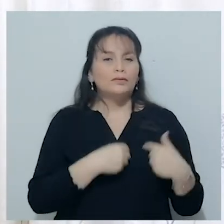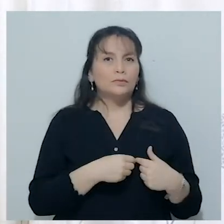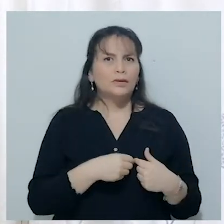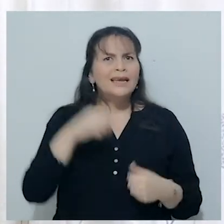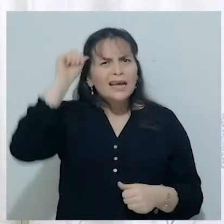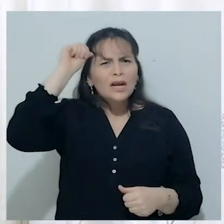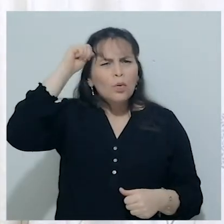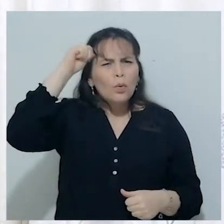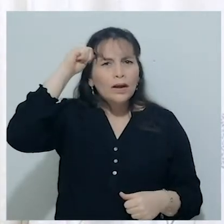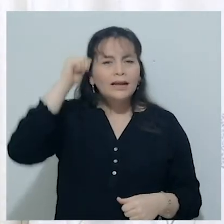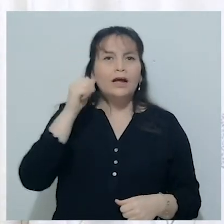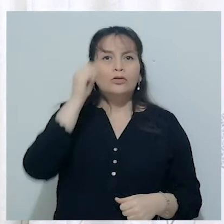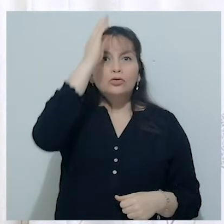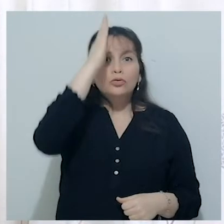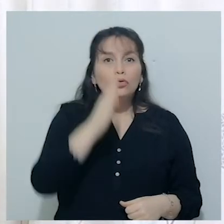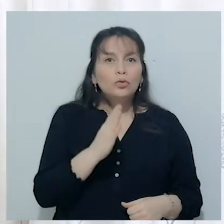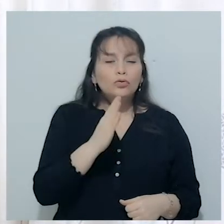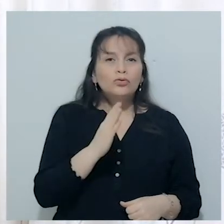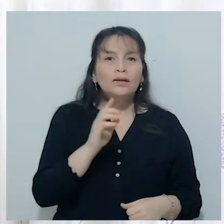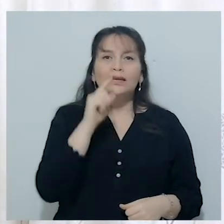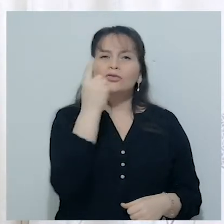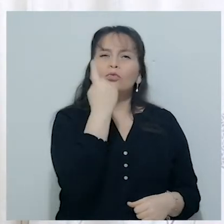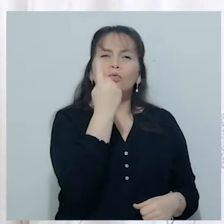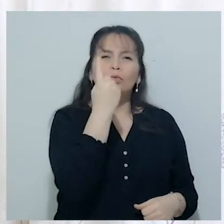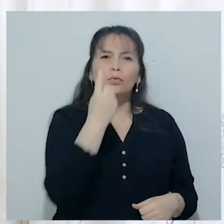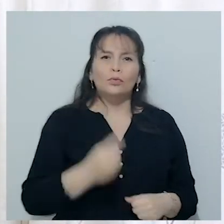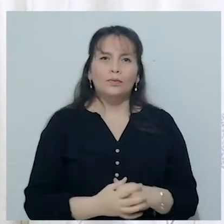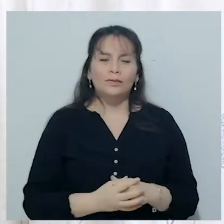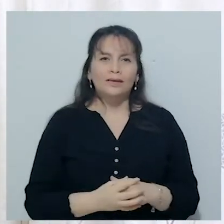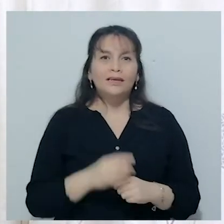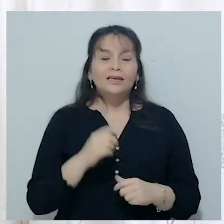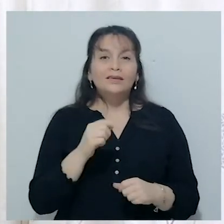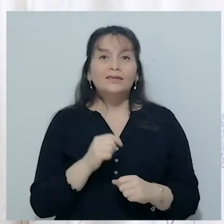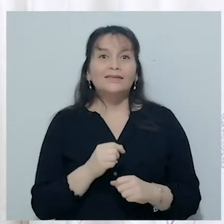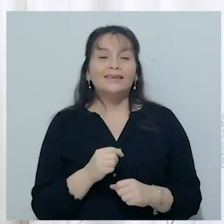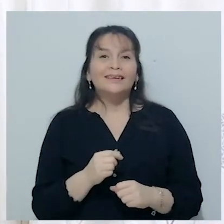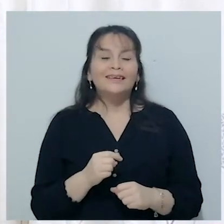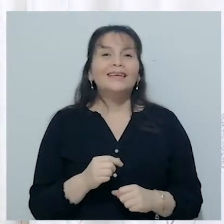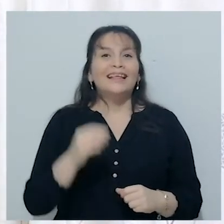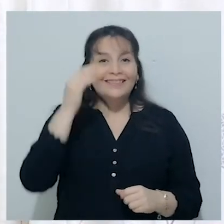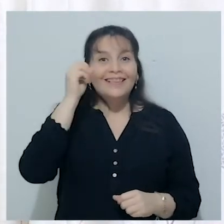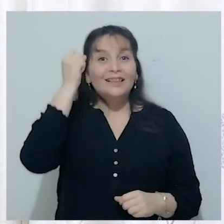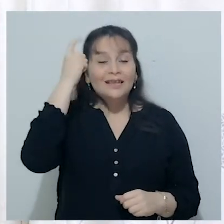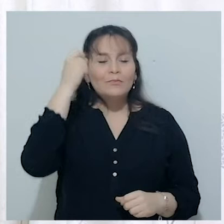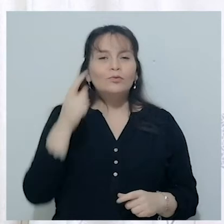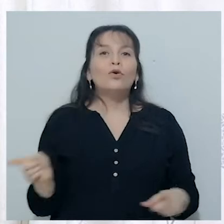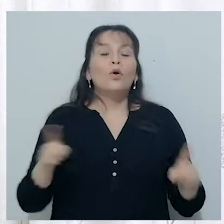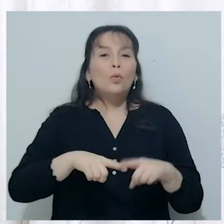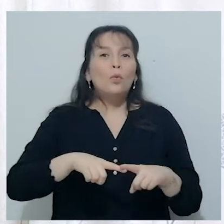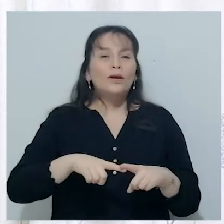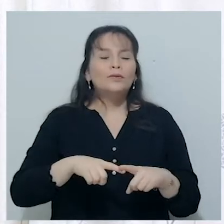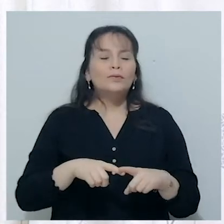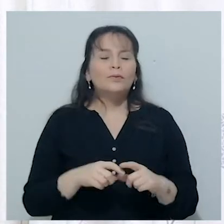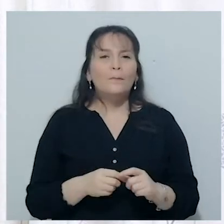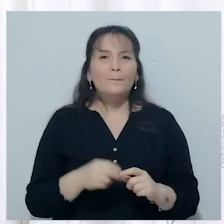palabras estarán en tu corazón. Y recuerda, Dios es uno. Una declaración únicamente